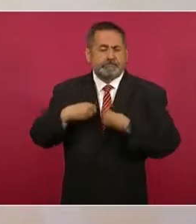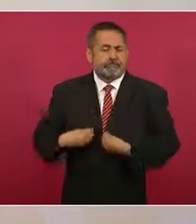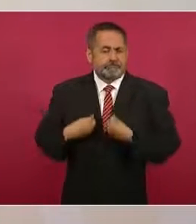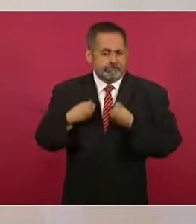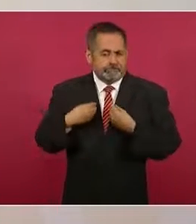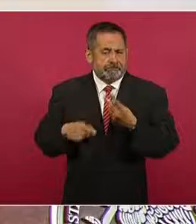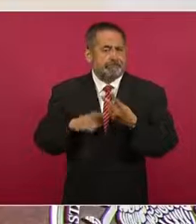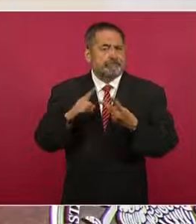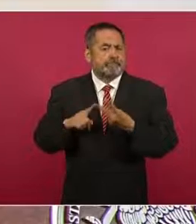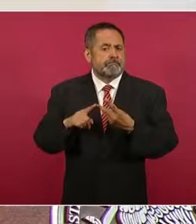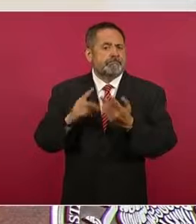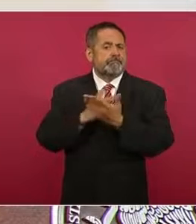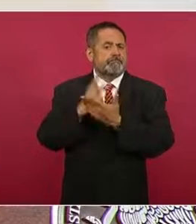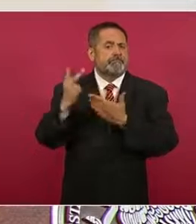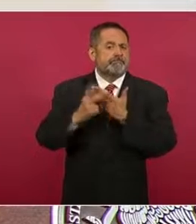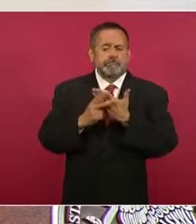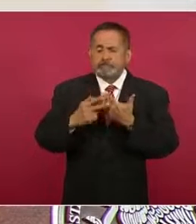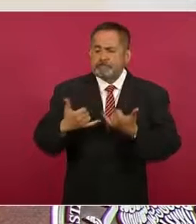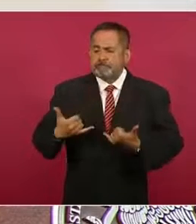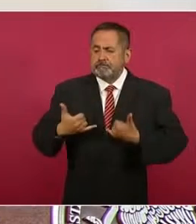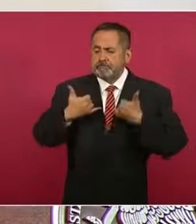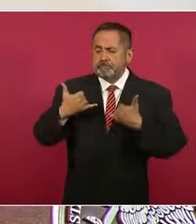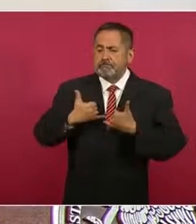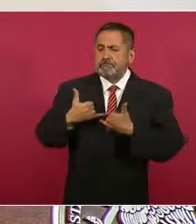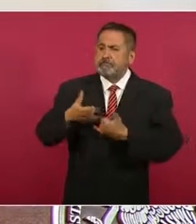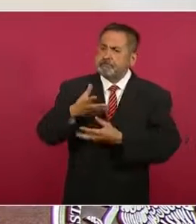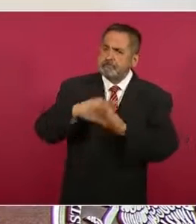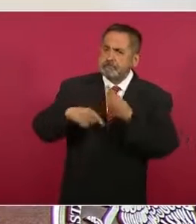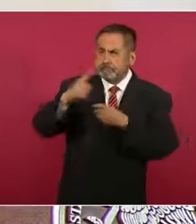de Jóvenes Construyendo el Futuro,